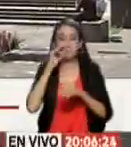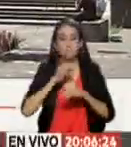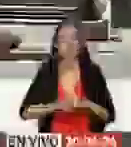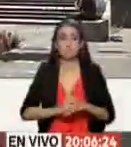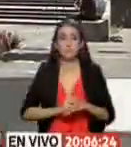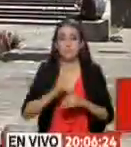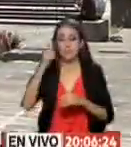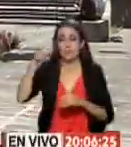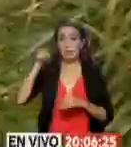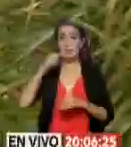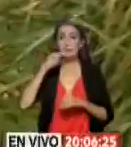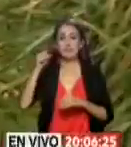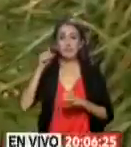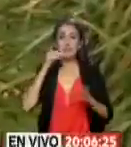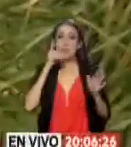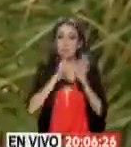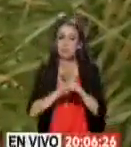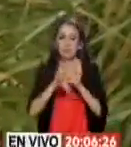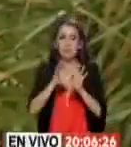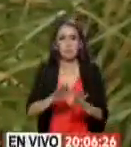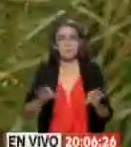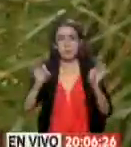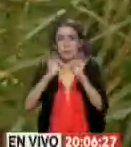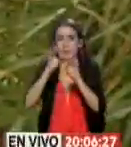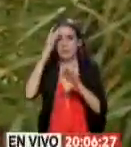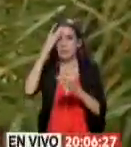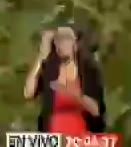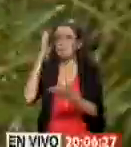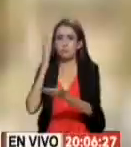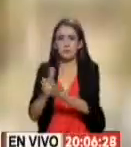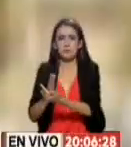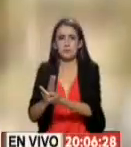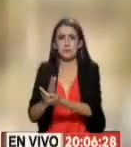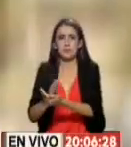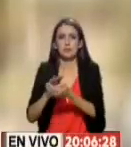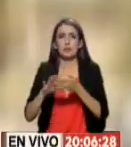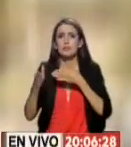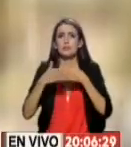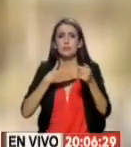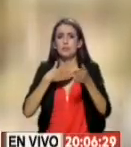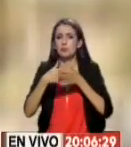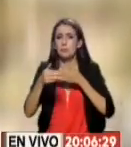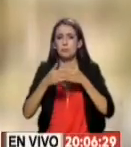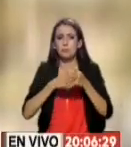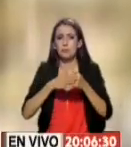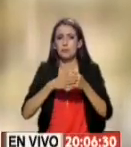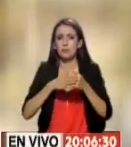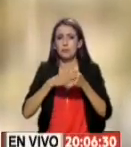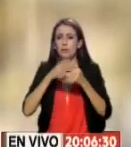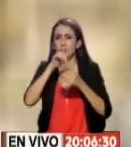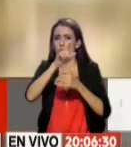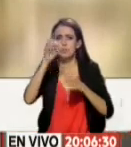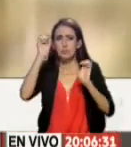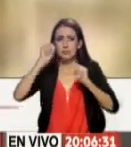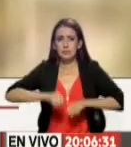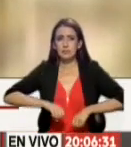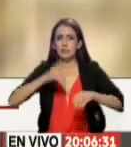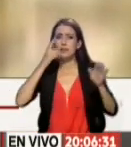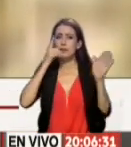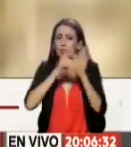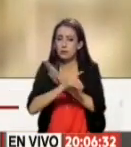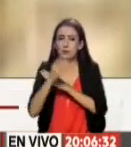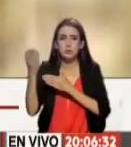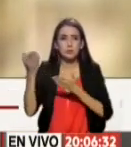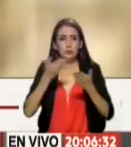la importancia de denunciar para evitar que casos como estos se repliquen. No importa lo que pase, pongan la denuncia, luchen por esas menores que